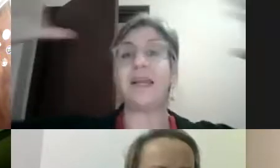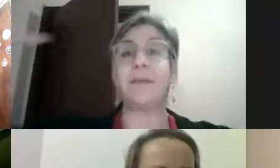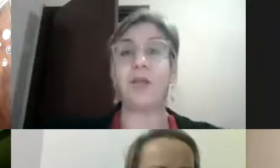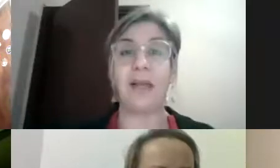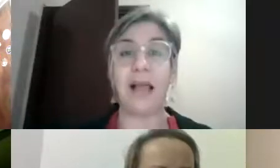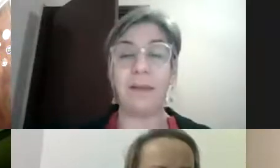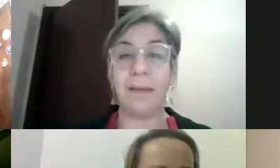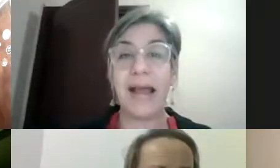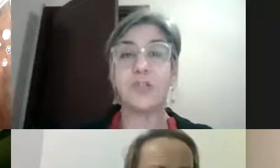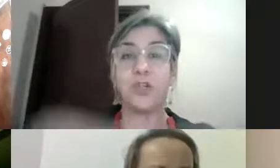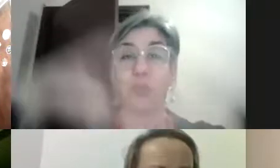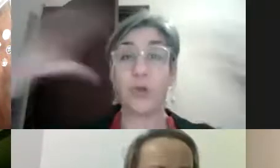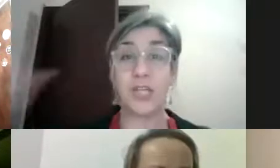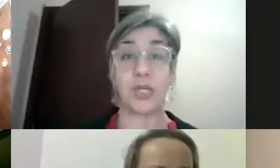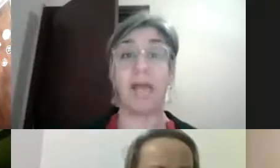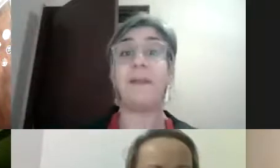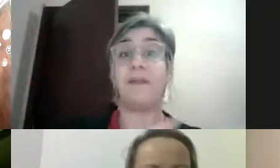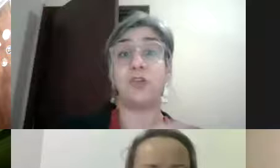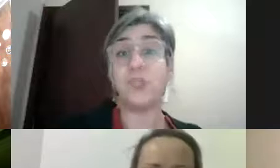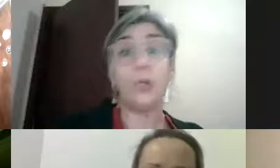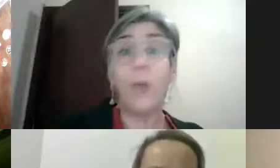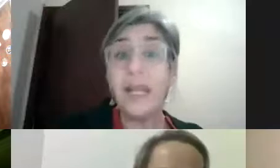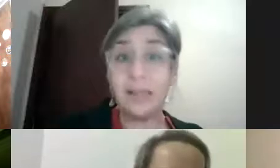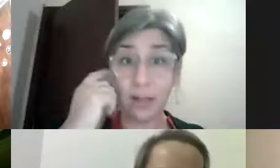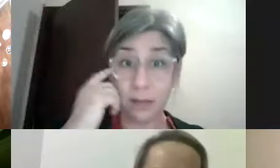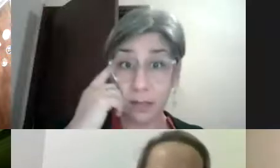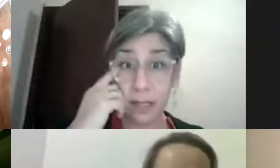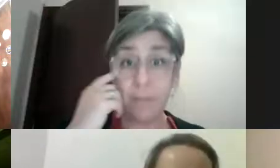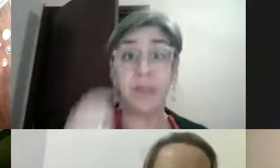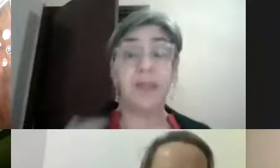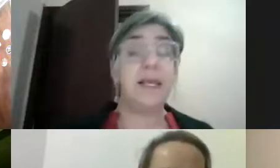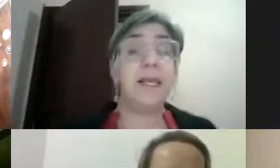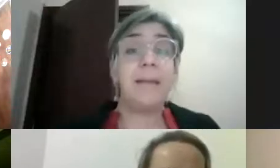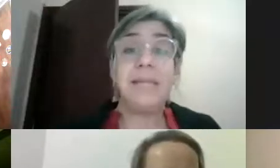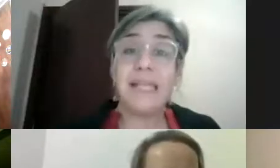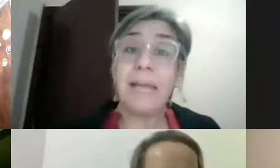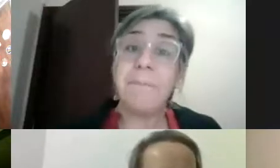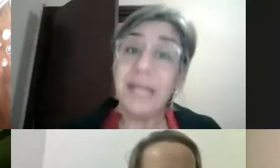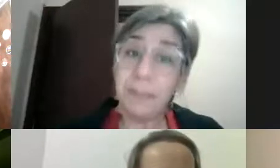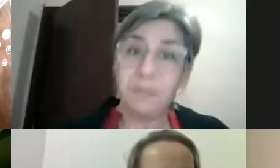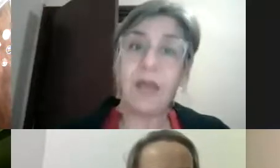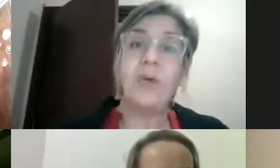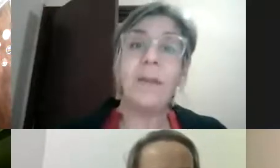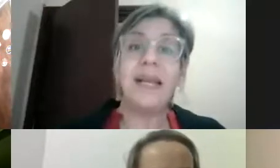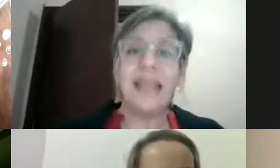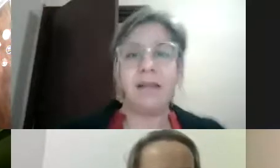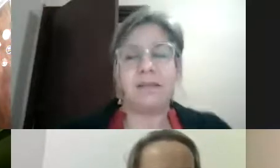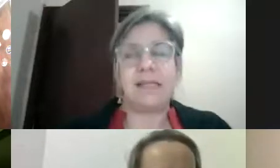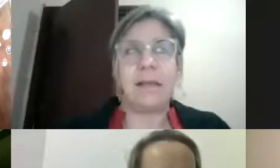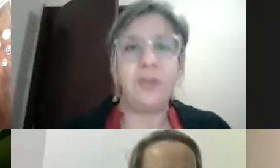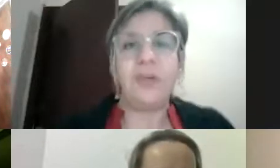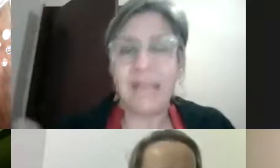nadie iba a tener miedo al embarazo y todo eso que hablan de los años 50. Para mí la PrEP, de alguna